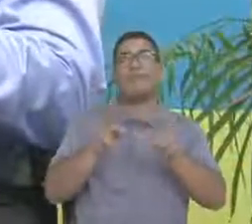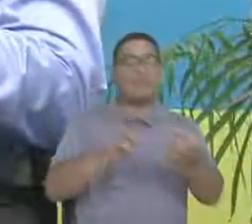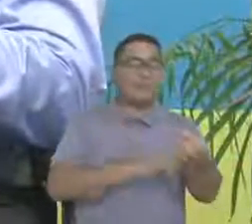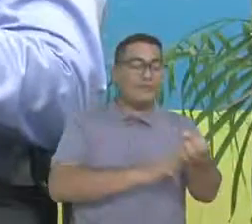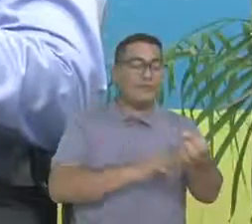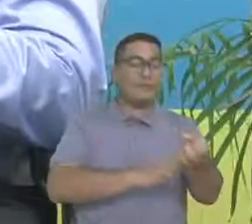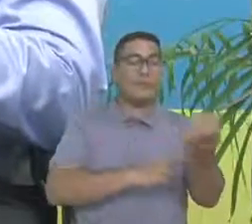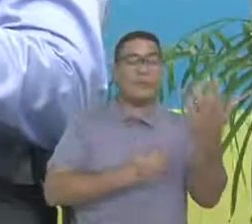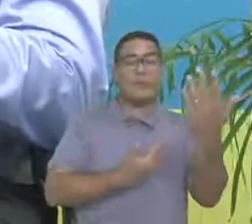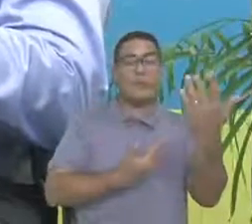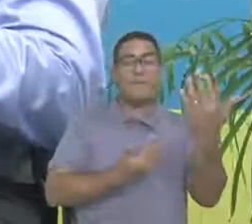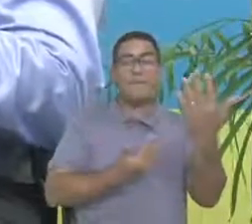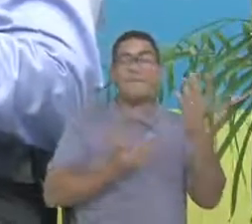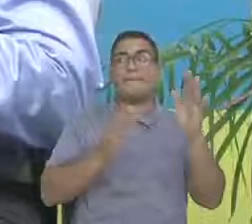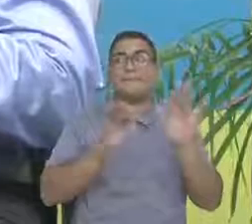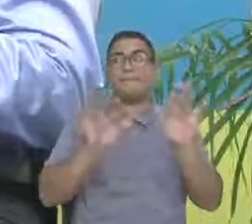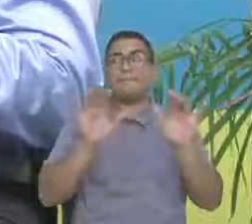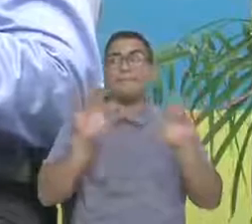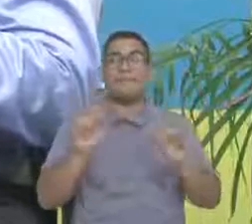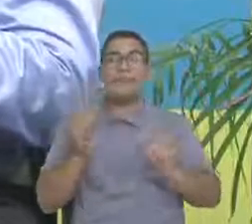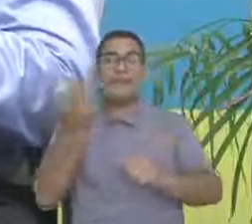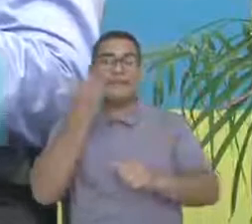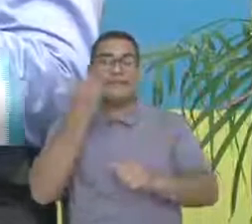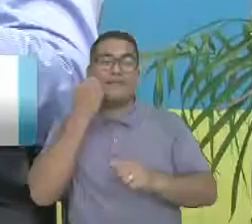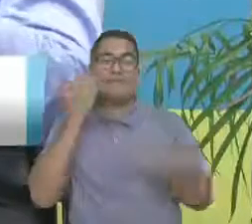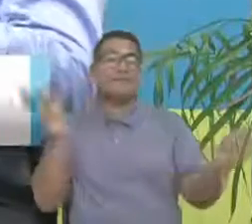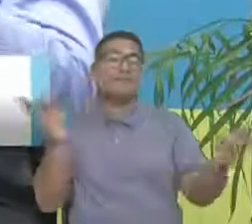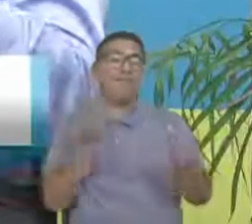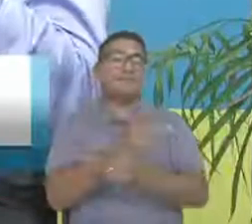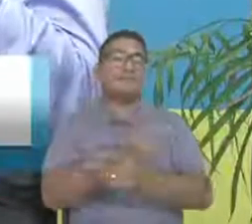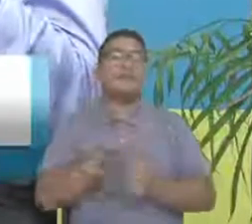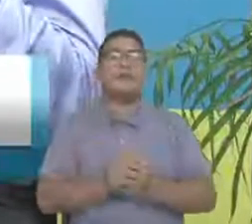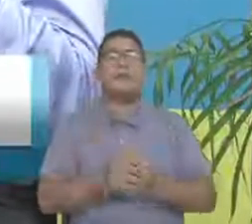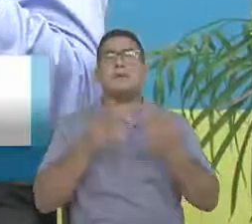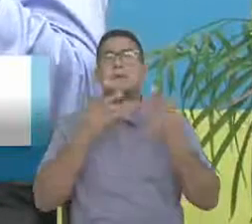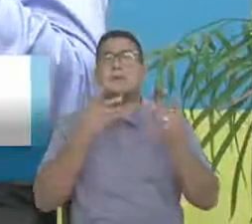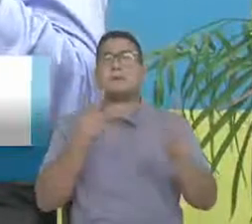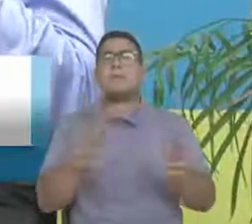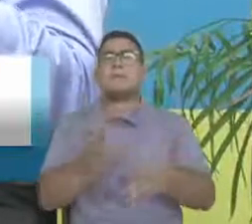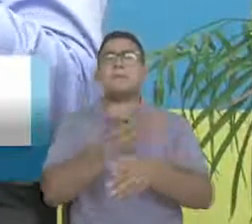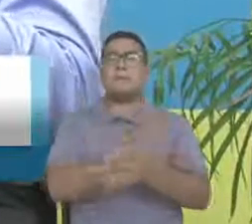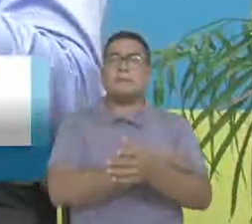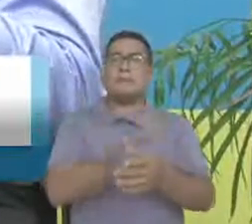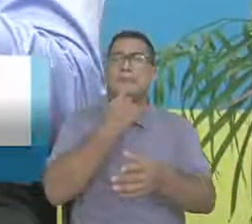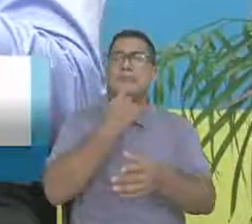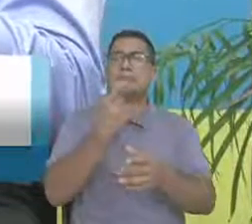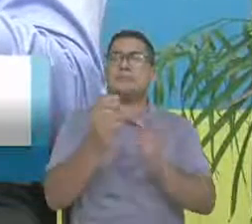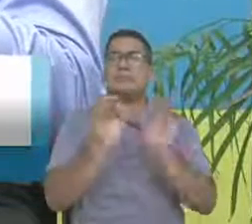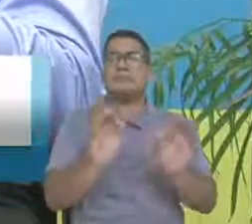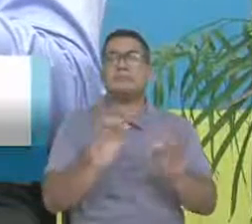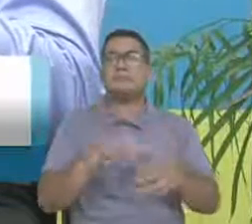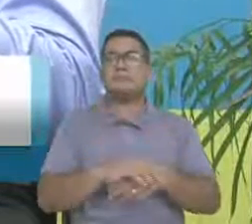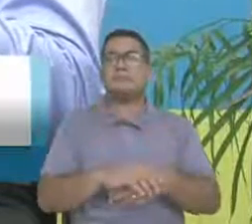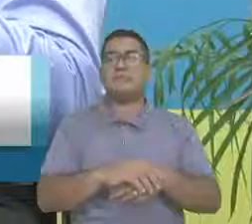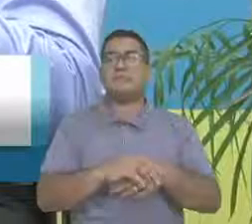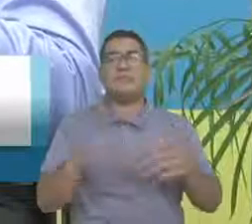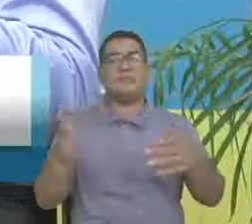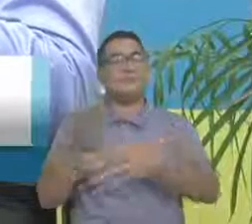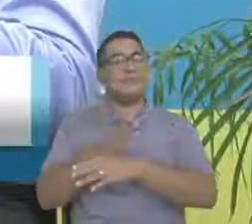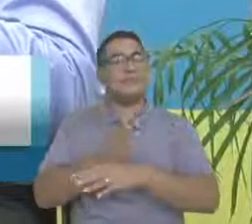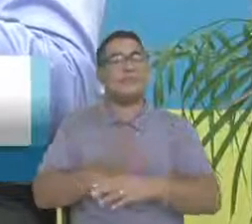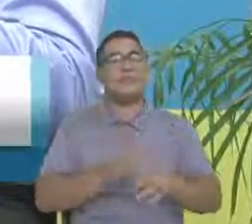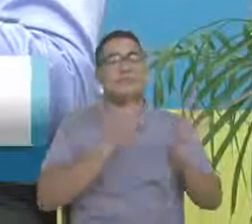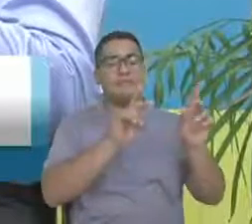espera esa enfermedad renal crónica. Sin embargo, como bien dijiste, existen también un grupo